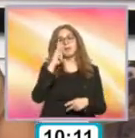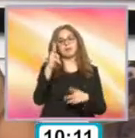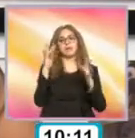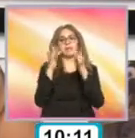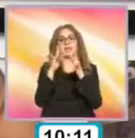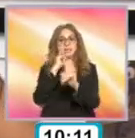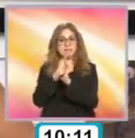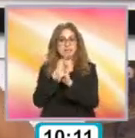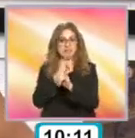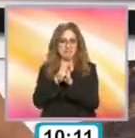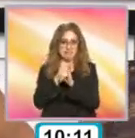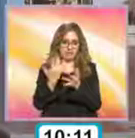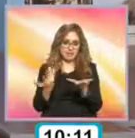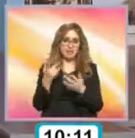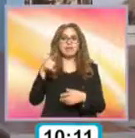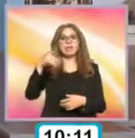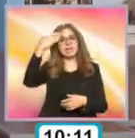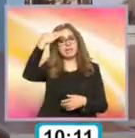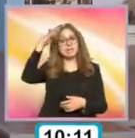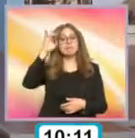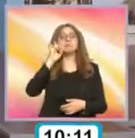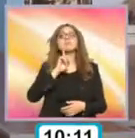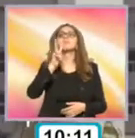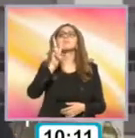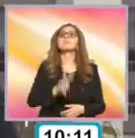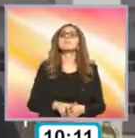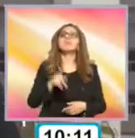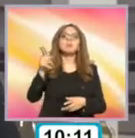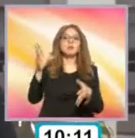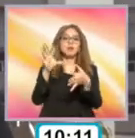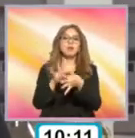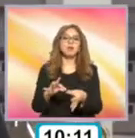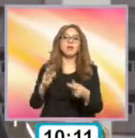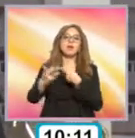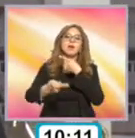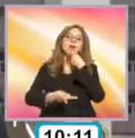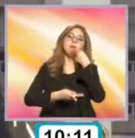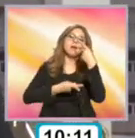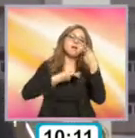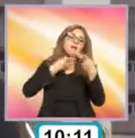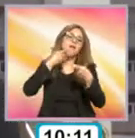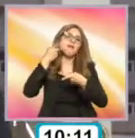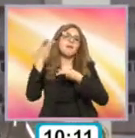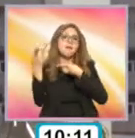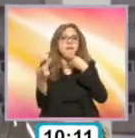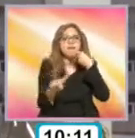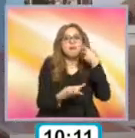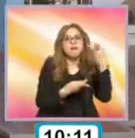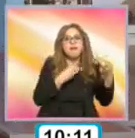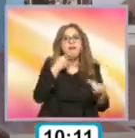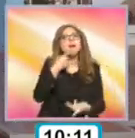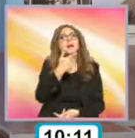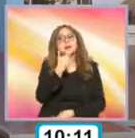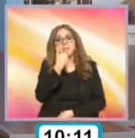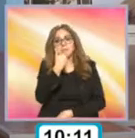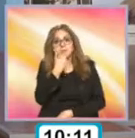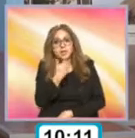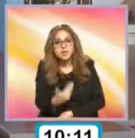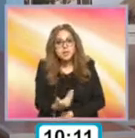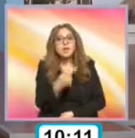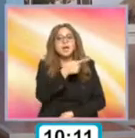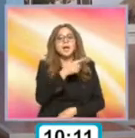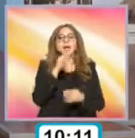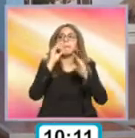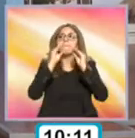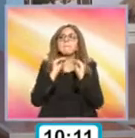que platicar con esta señora. Le decía, me encanta porque tú hablas y hablas y hablas y eso es bueno. ¿Y porque dónde callas? ¿Dónde te